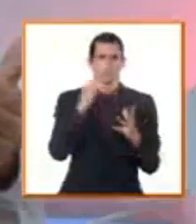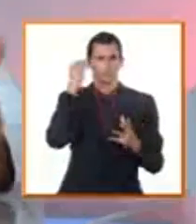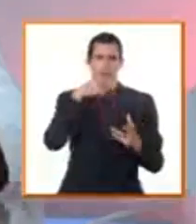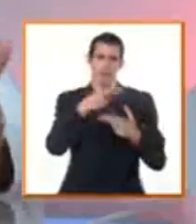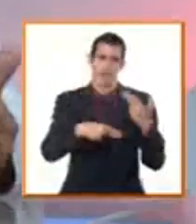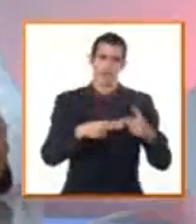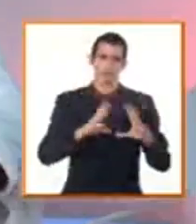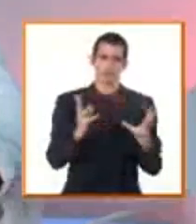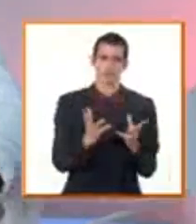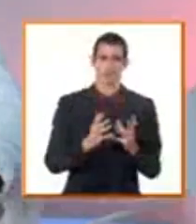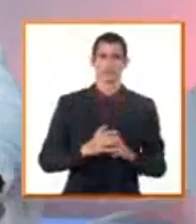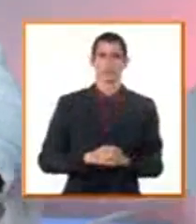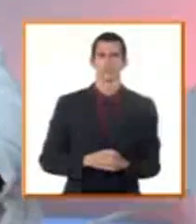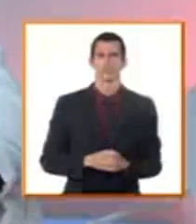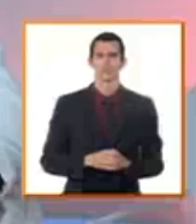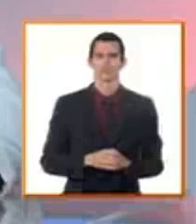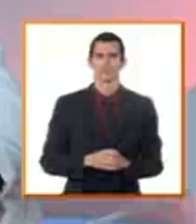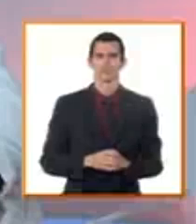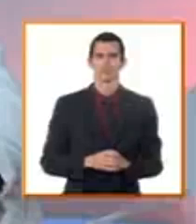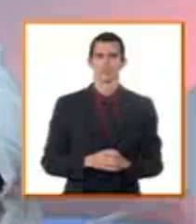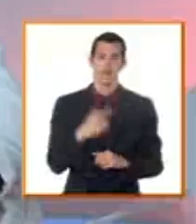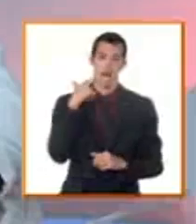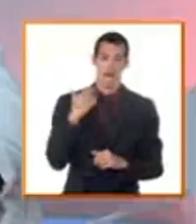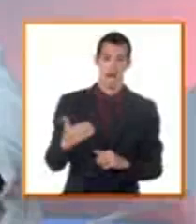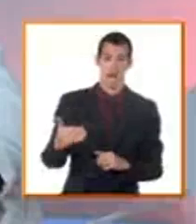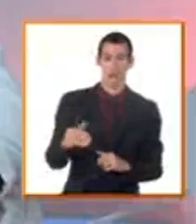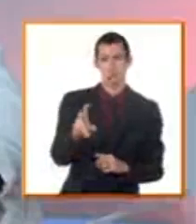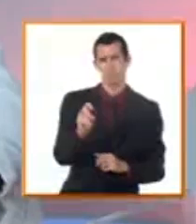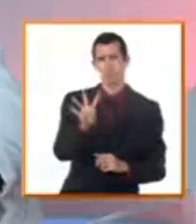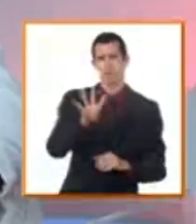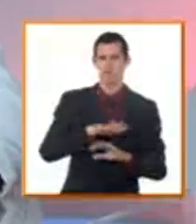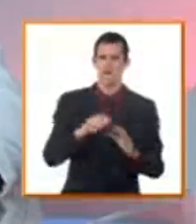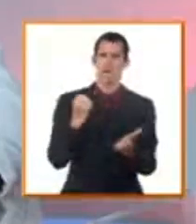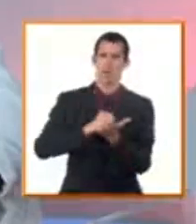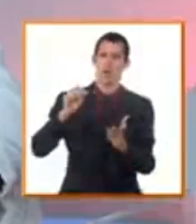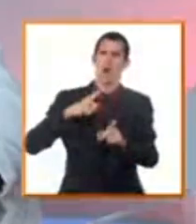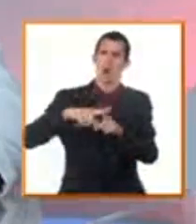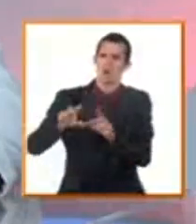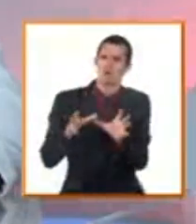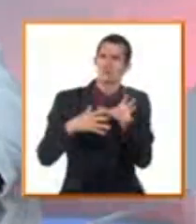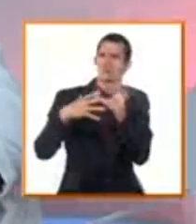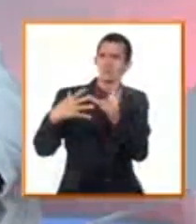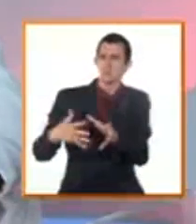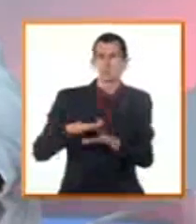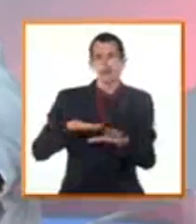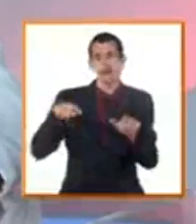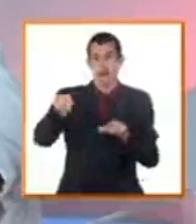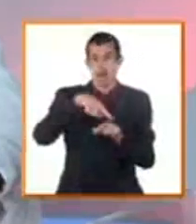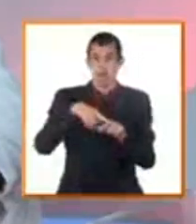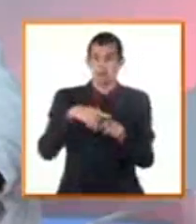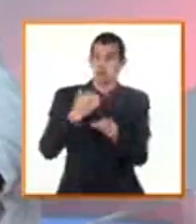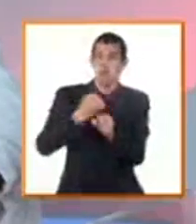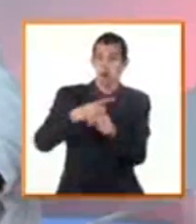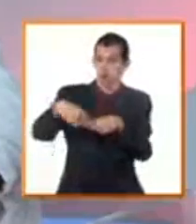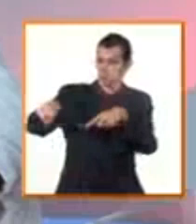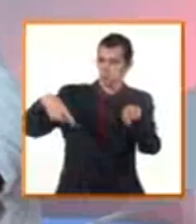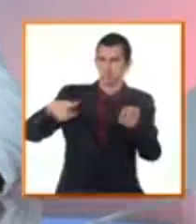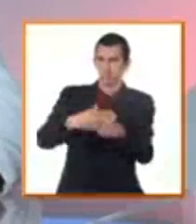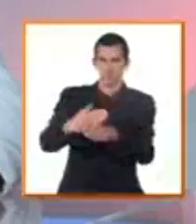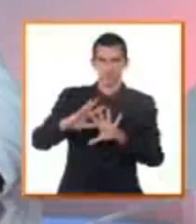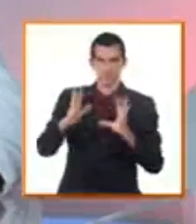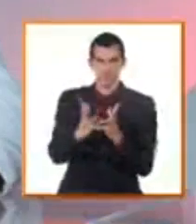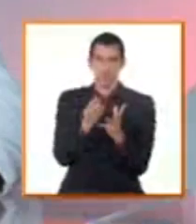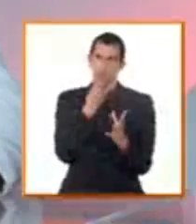un ciclo en la institución que realmente nos hace ser una aduana joven. De ahí el gran reto y el trabajo que estratégicamente nosotros